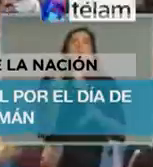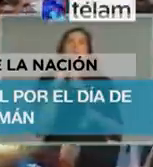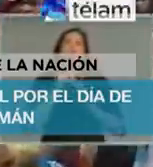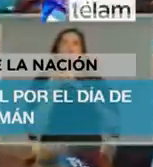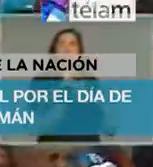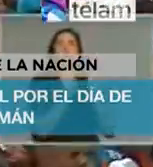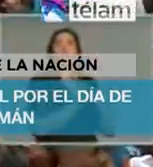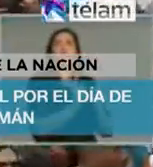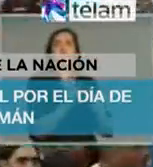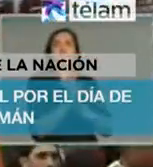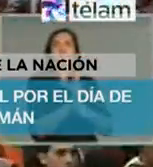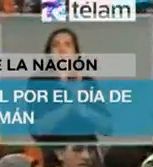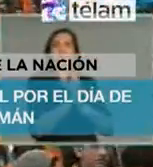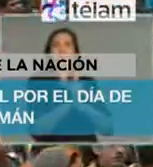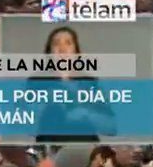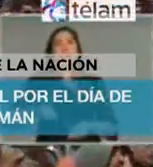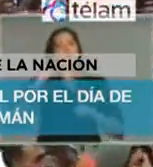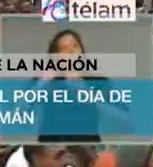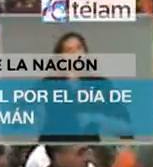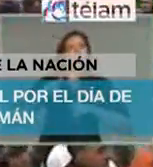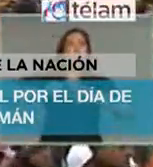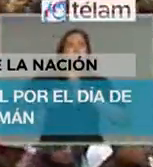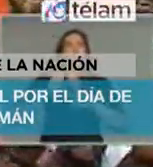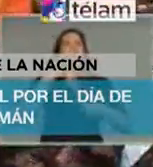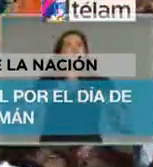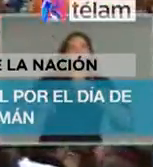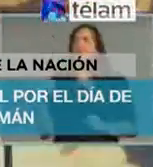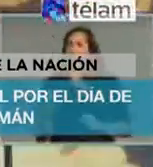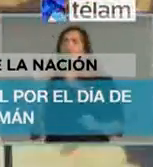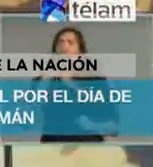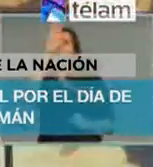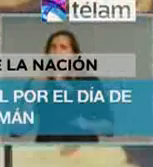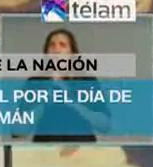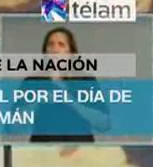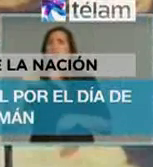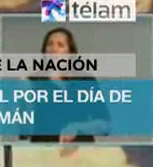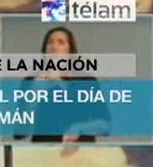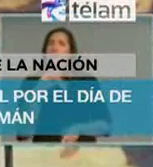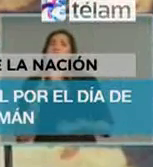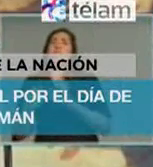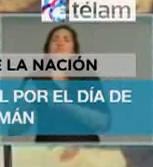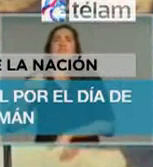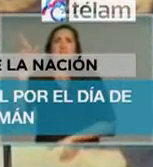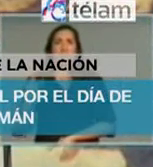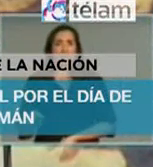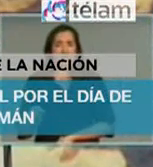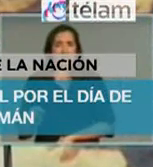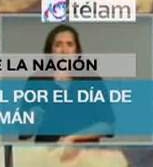ni siquiera es económica, sino apenas mediática. Tenemos que alinear ese Estado